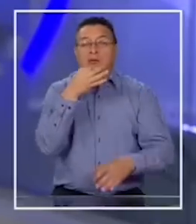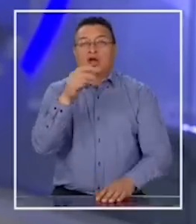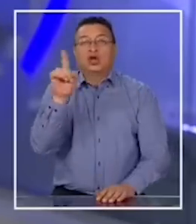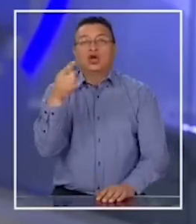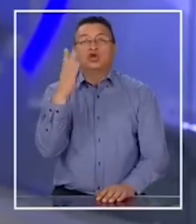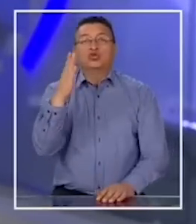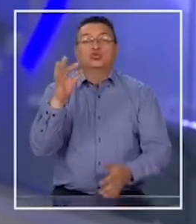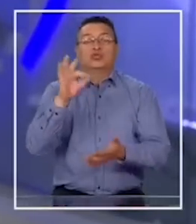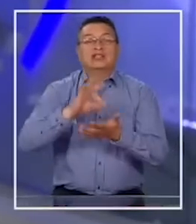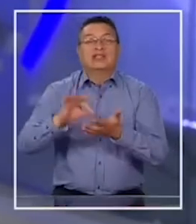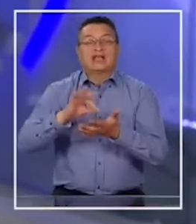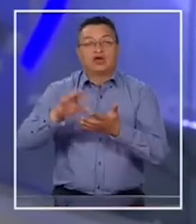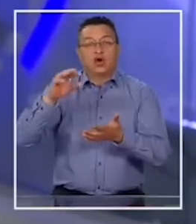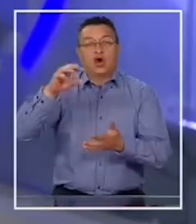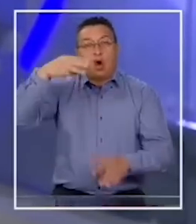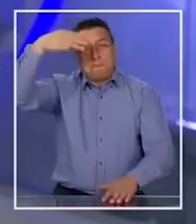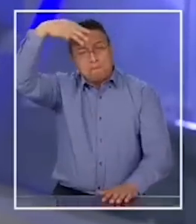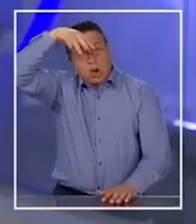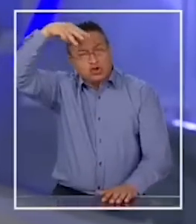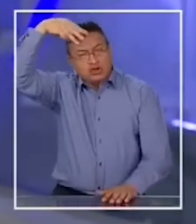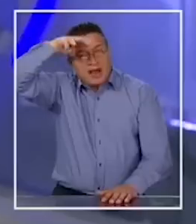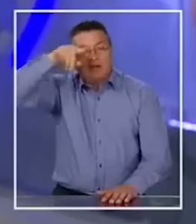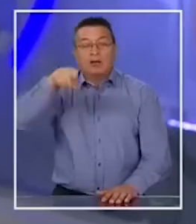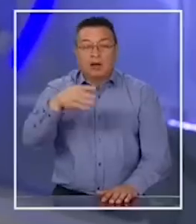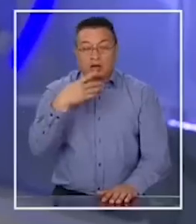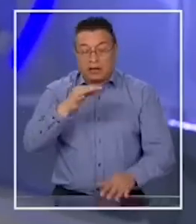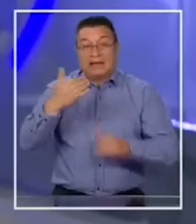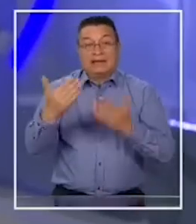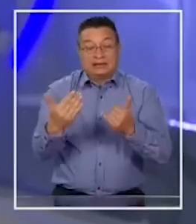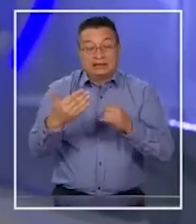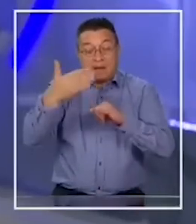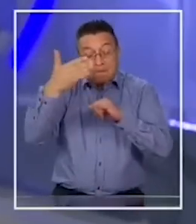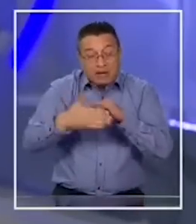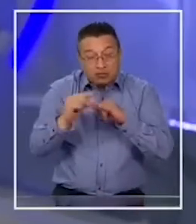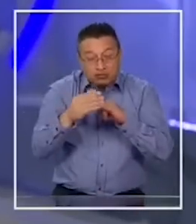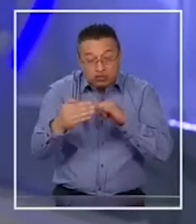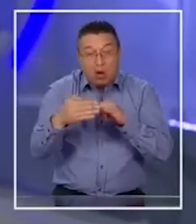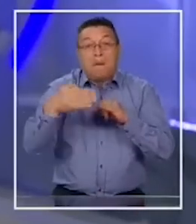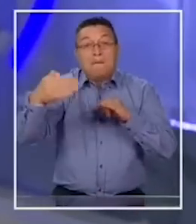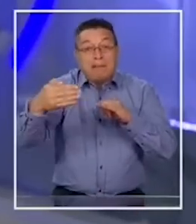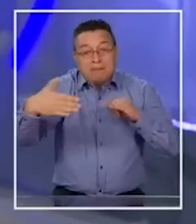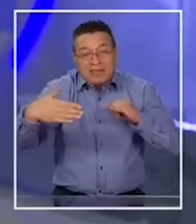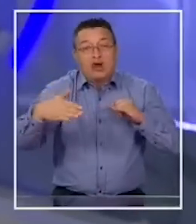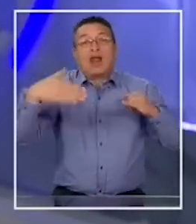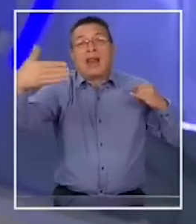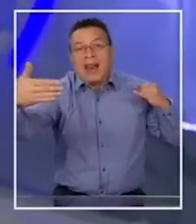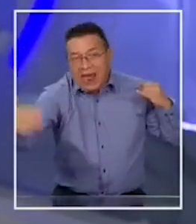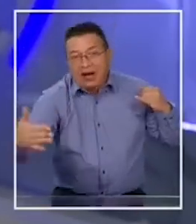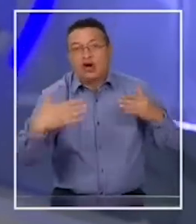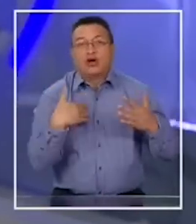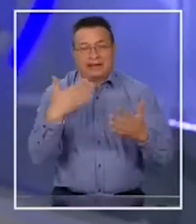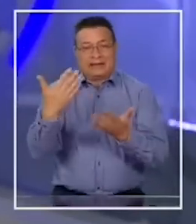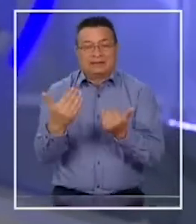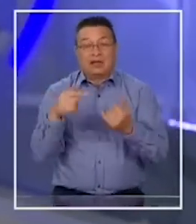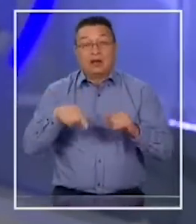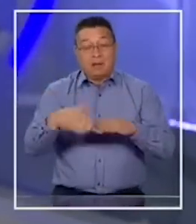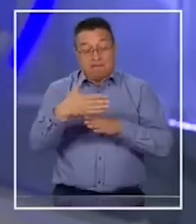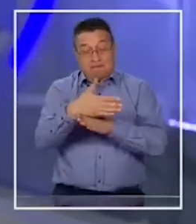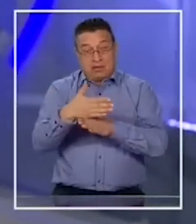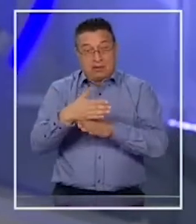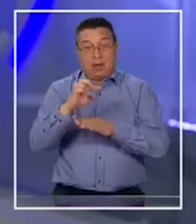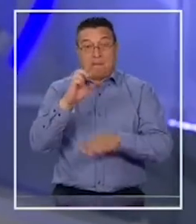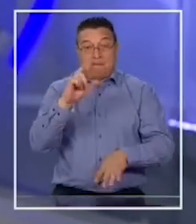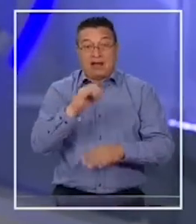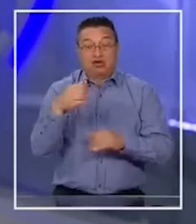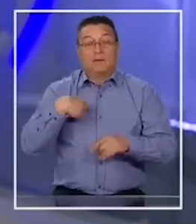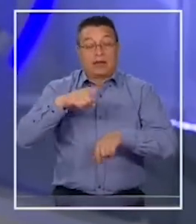el subsecretario monsalve se necesitan medidas de corto plazo otras de mediano plazo y otras de largo plazo esto probablemente es de mediano plazo porque se